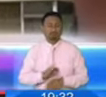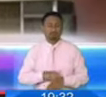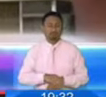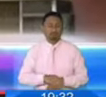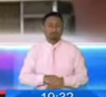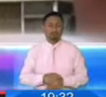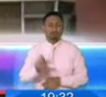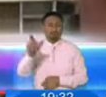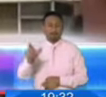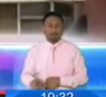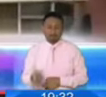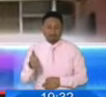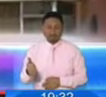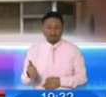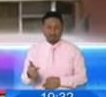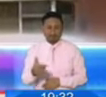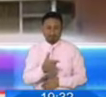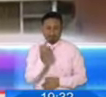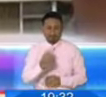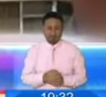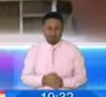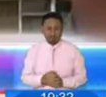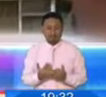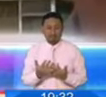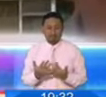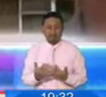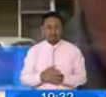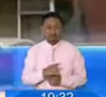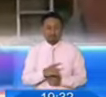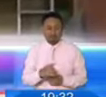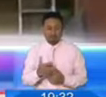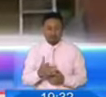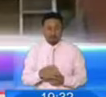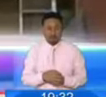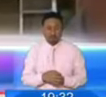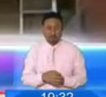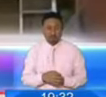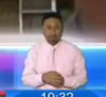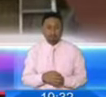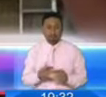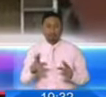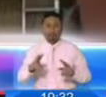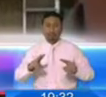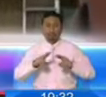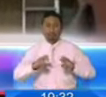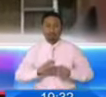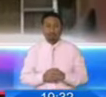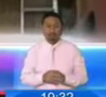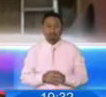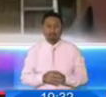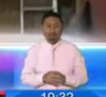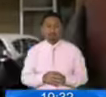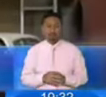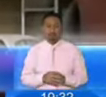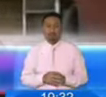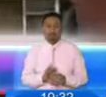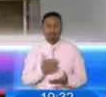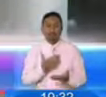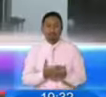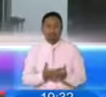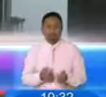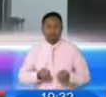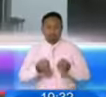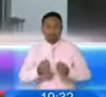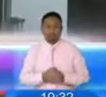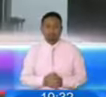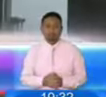autores de este asesinato y que estamos esperando en este caso ya pues dentro de la investigación presentar todos los elementos de convicción.